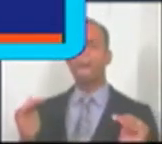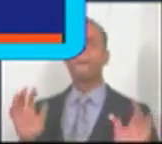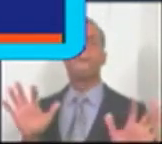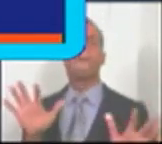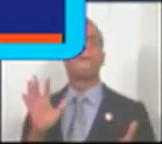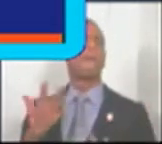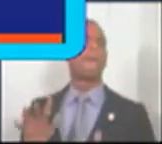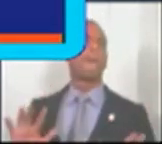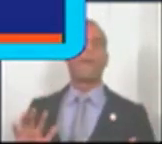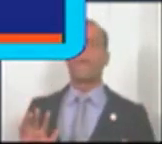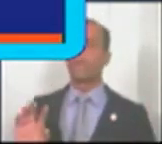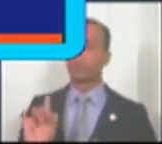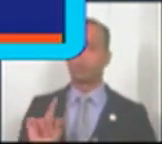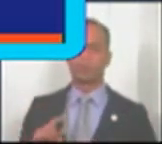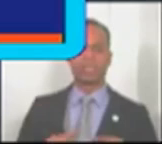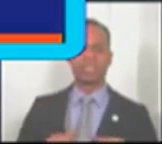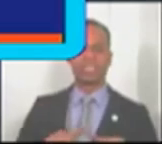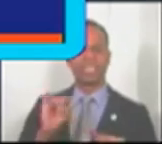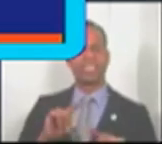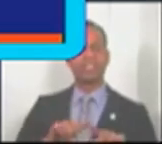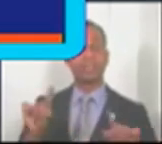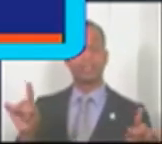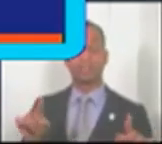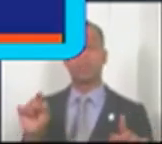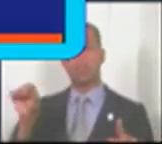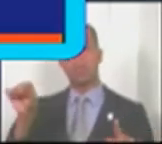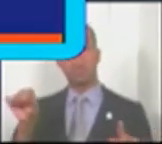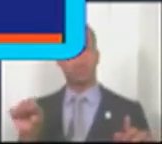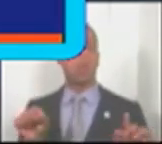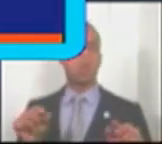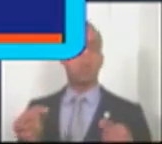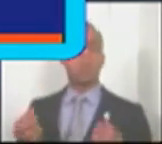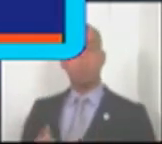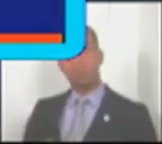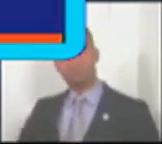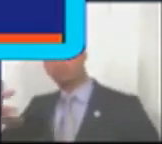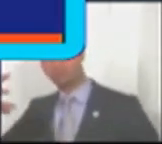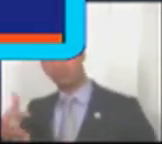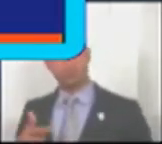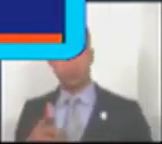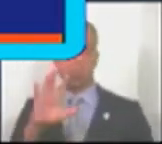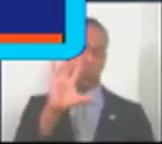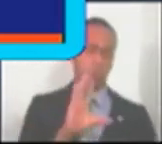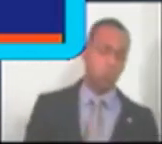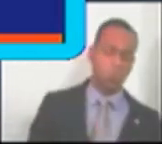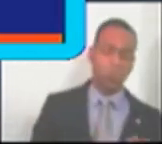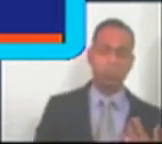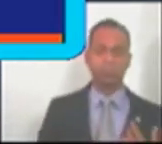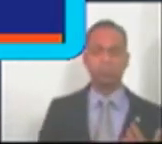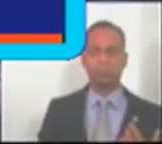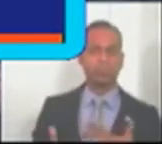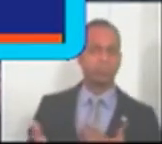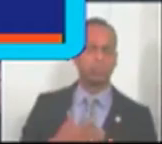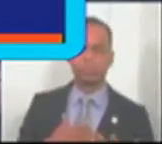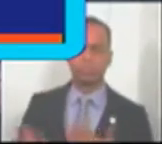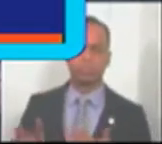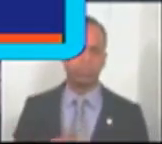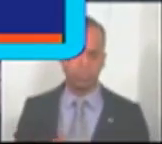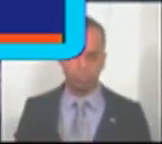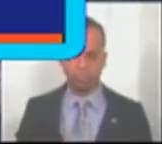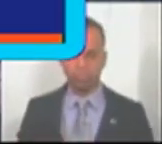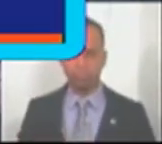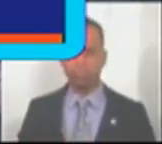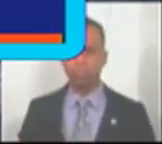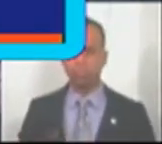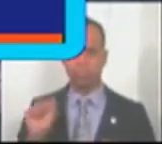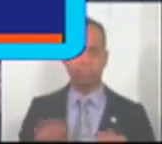diferencia entre los que más tienen y los que menos tienen, incluso con menos pobreza, puede mantenerse y aumentar